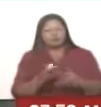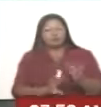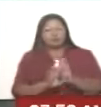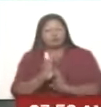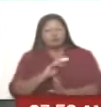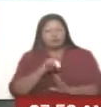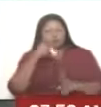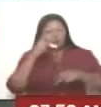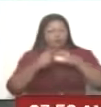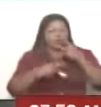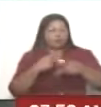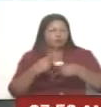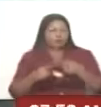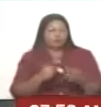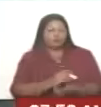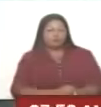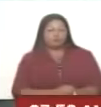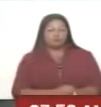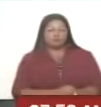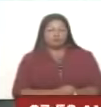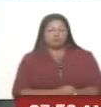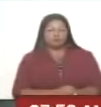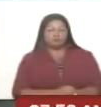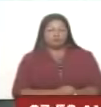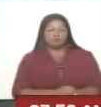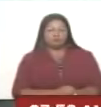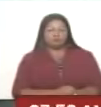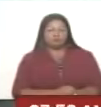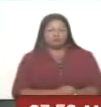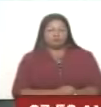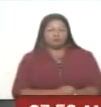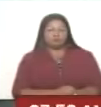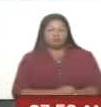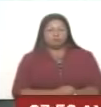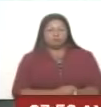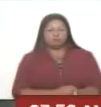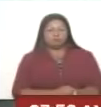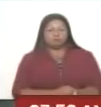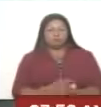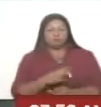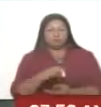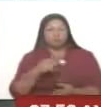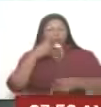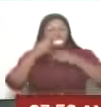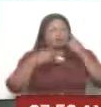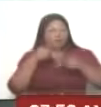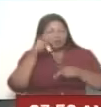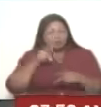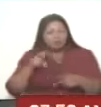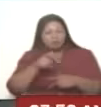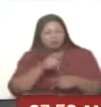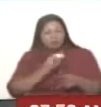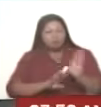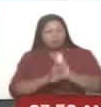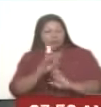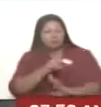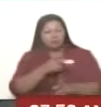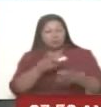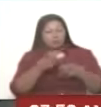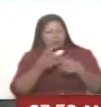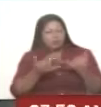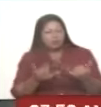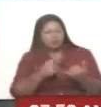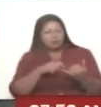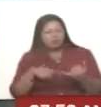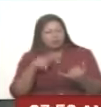nuestra política. Y la política del pueblo, la que le interesa al pueblo, es la del incremento salarial. Por eso es que